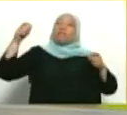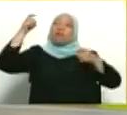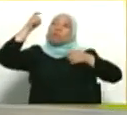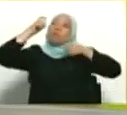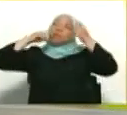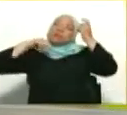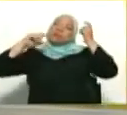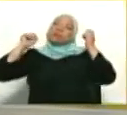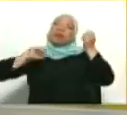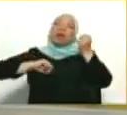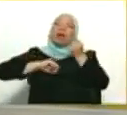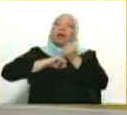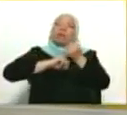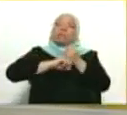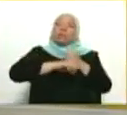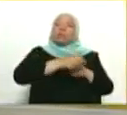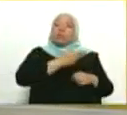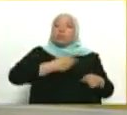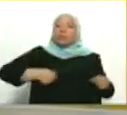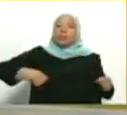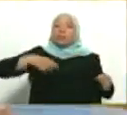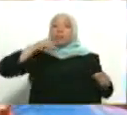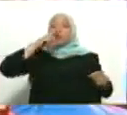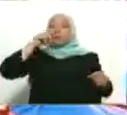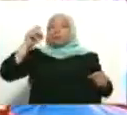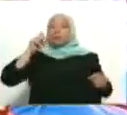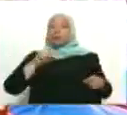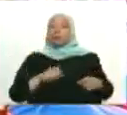apoyo al presidente Nicolás Maduro. Vamos a verlo.